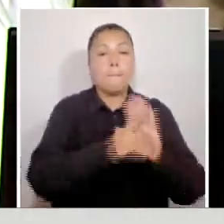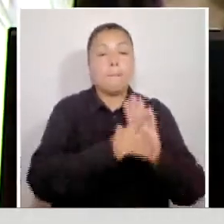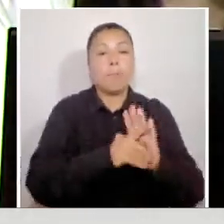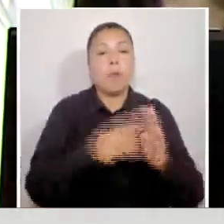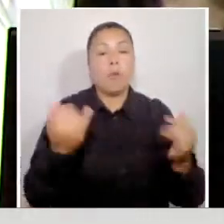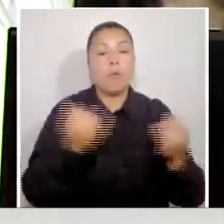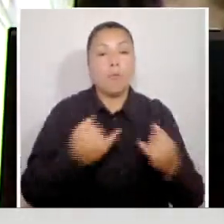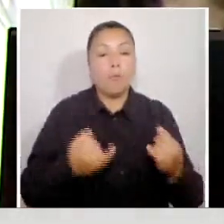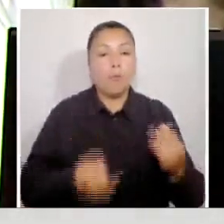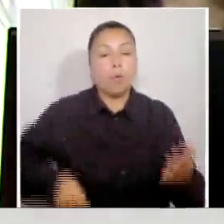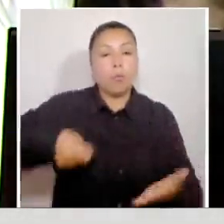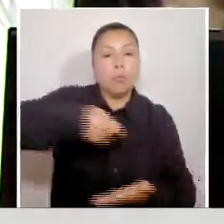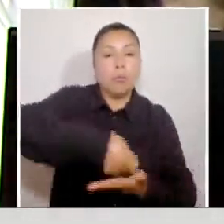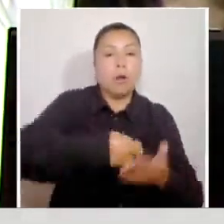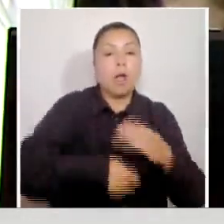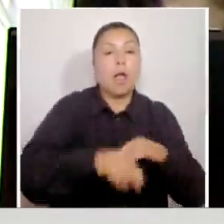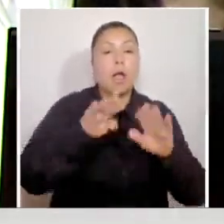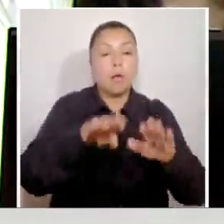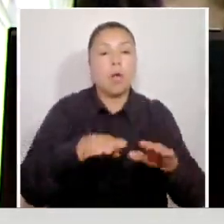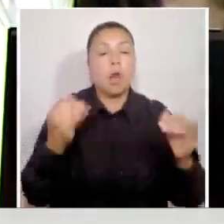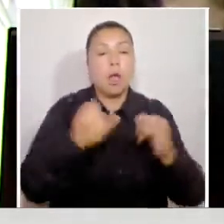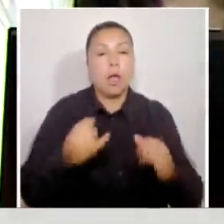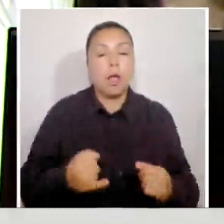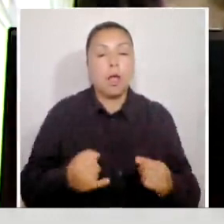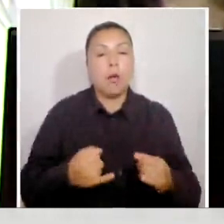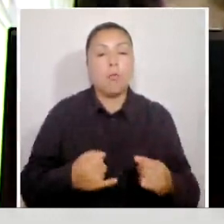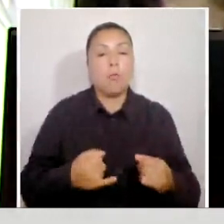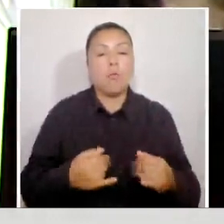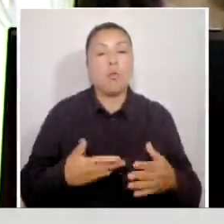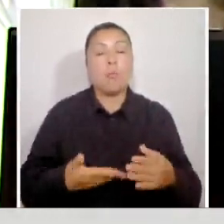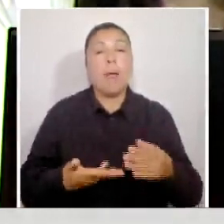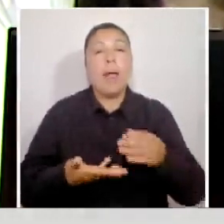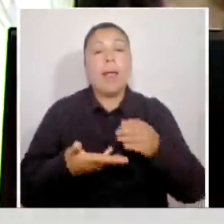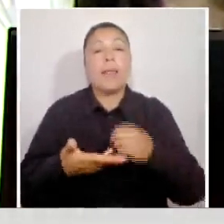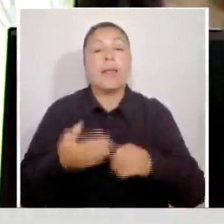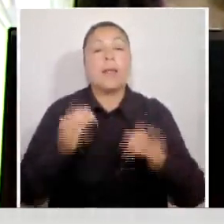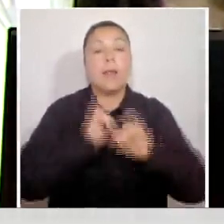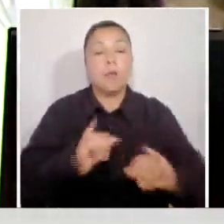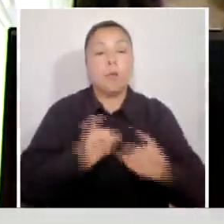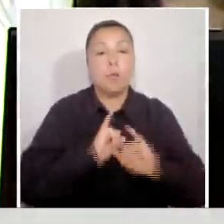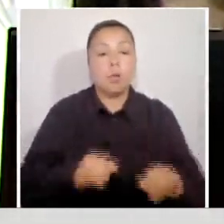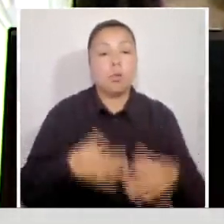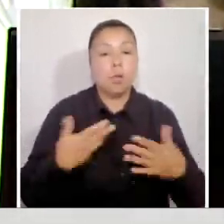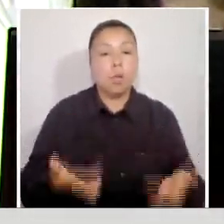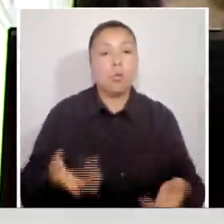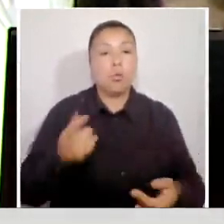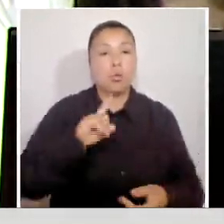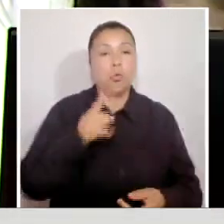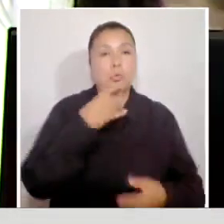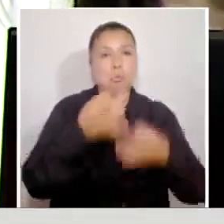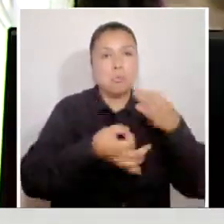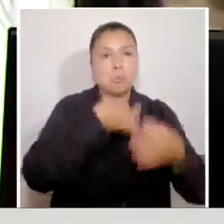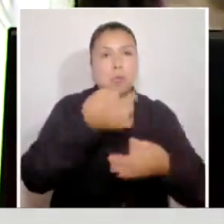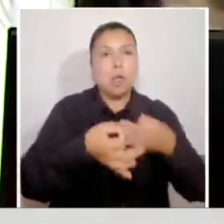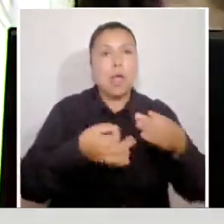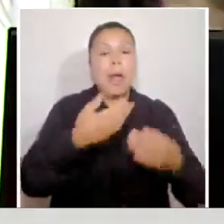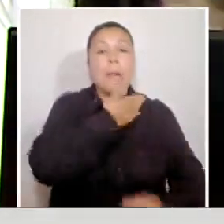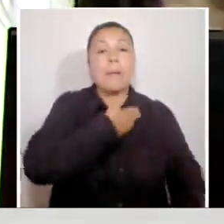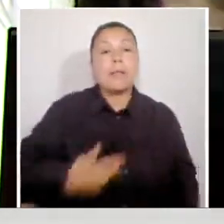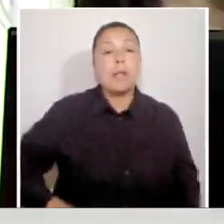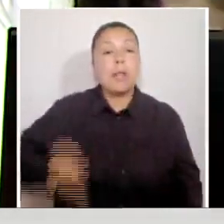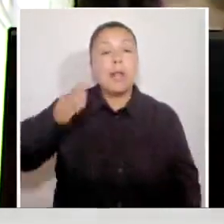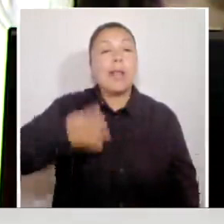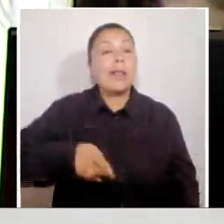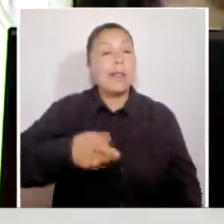recompensará así como el mecanismo de entrega y recepción de la dicha información por lo tanto no estamos incidiendo estamos diciendo el presidente tiene la facultad